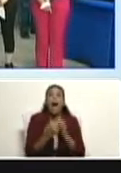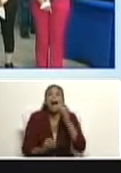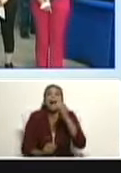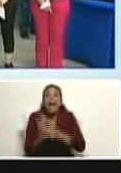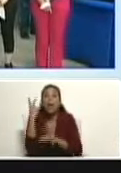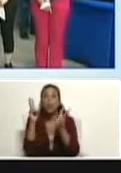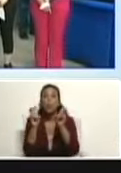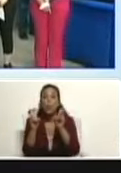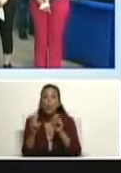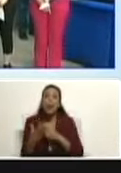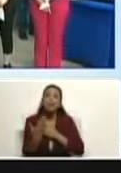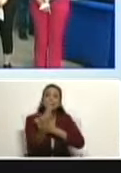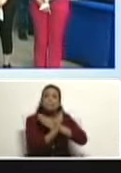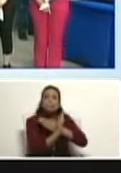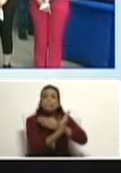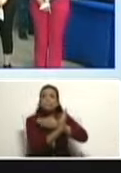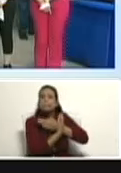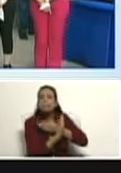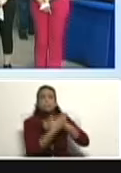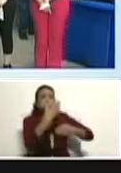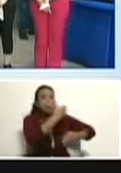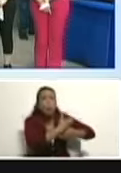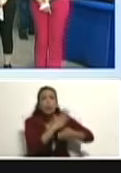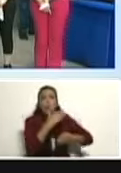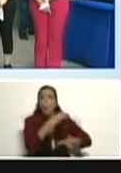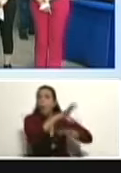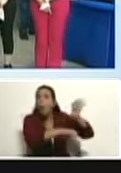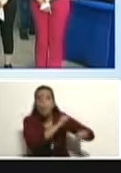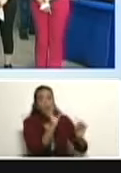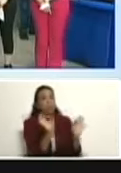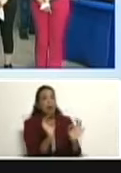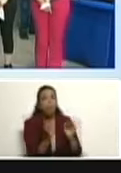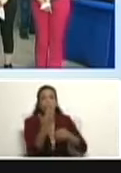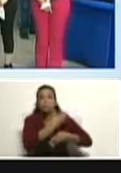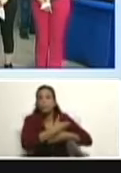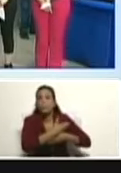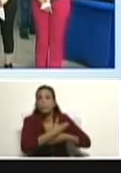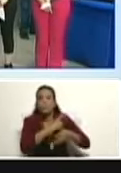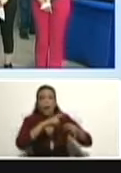porque con las sanciones y el bloqueo, muchos equipos se bloquearon.